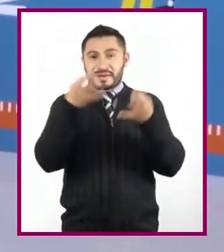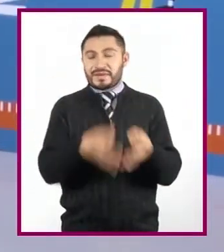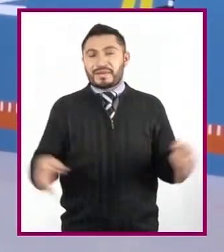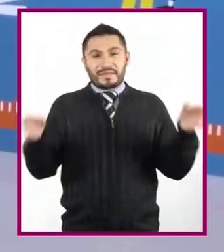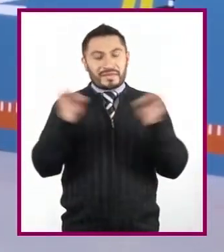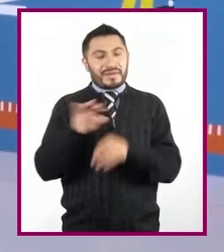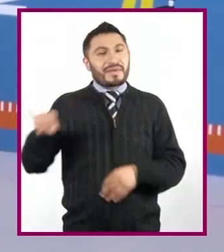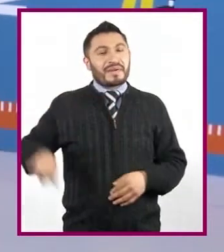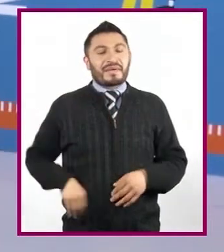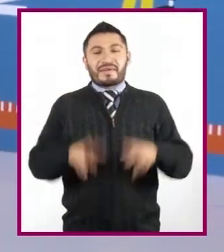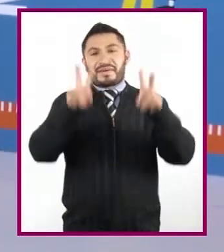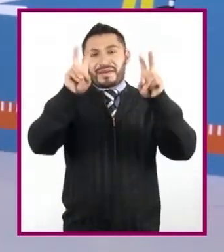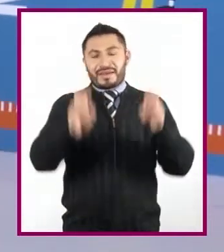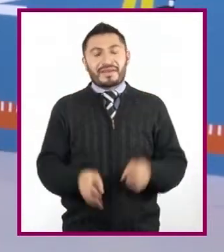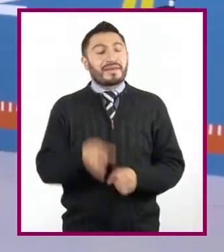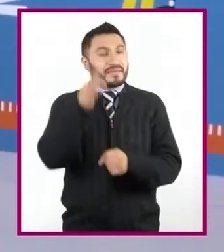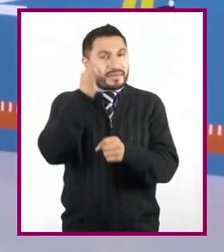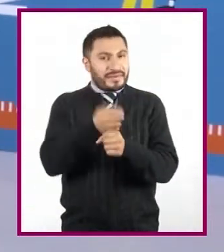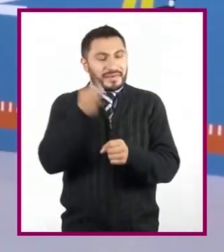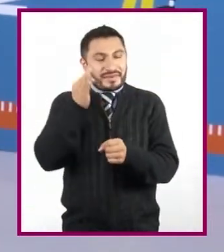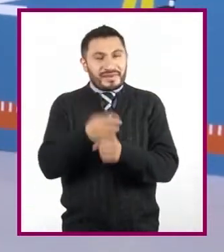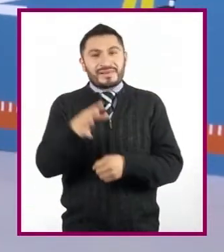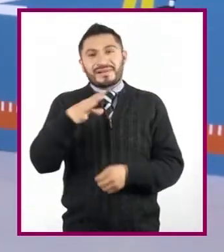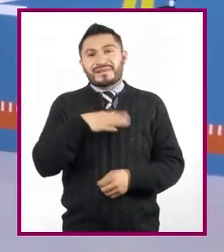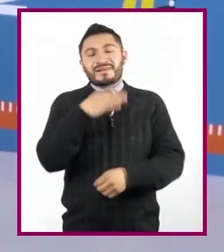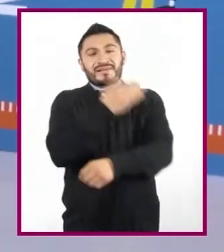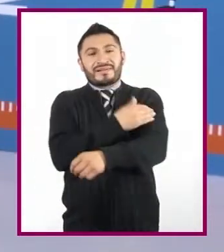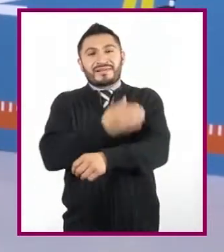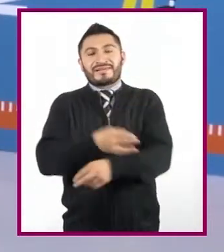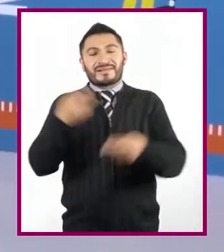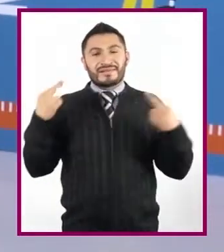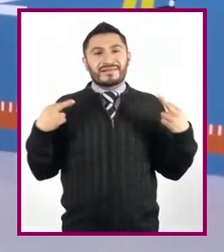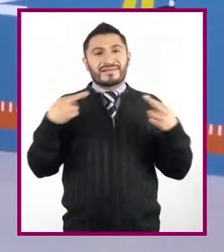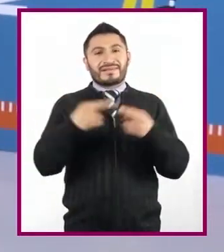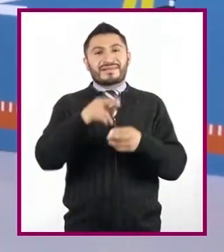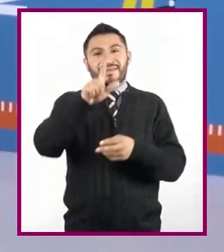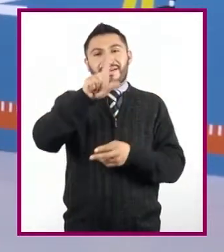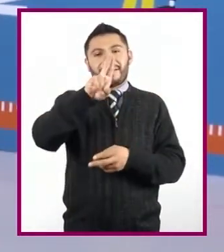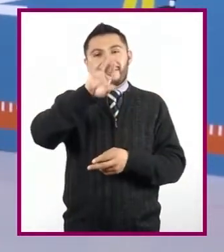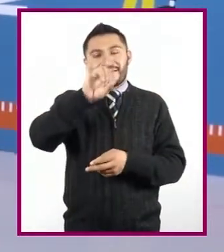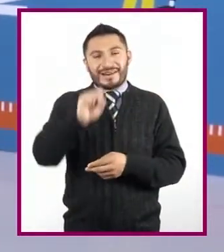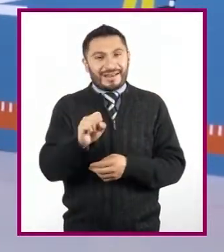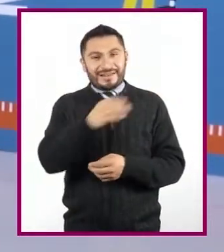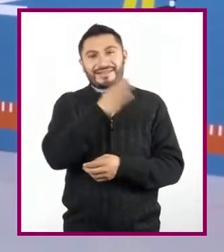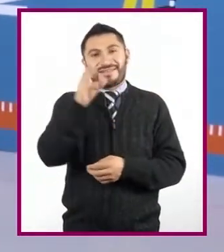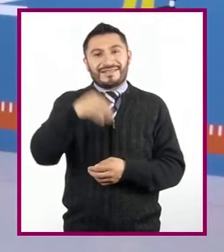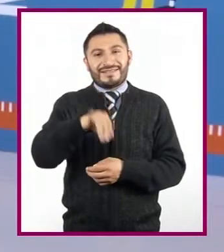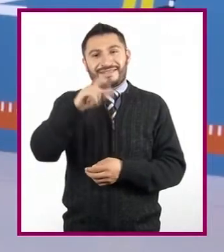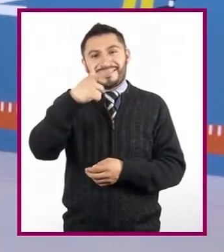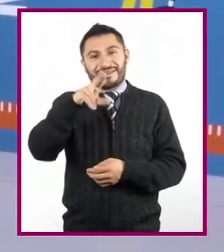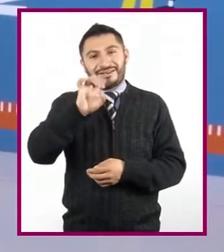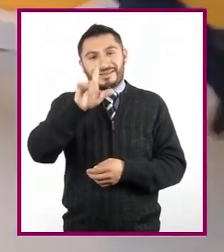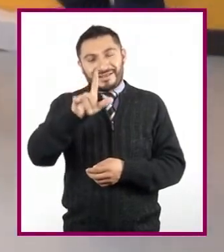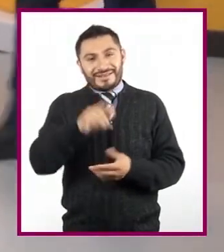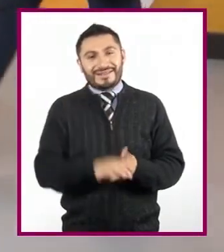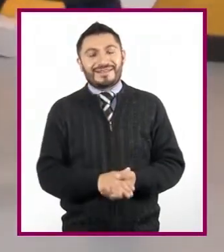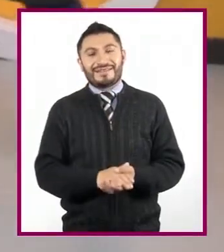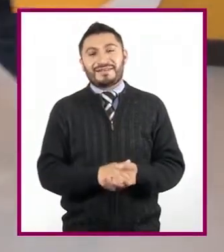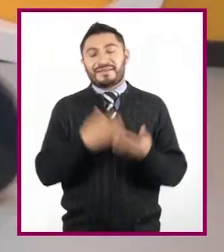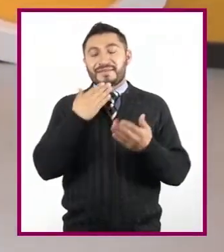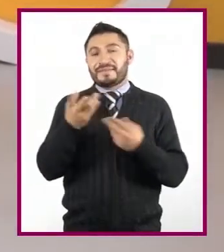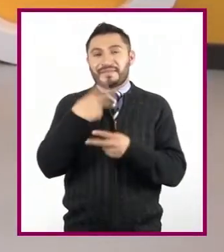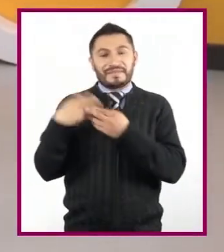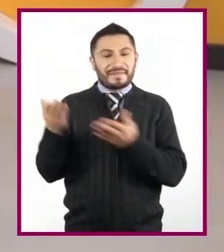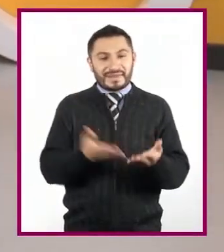tema. En esta ocasión nos acompaña el maestro Luis Miguel Villarreal. Bienvenido, maestro Luis Miguel.